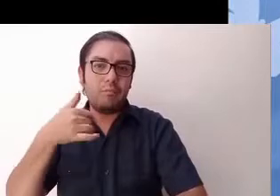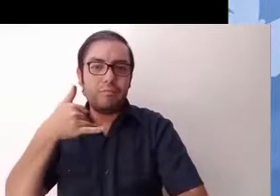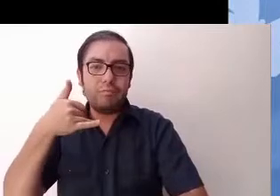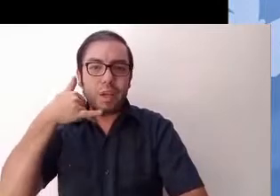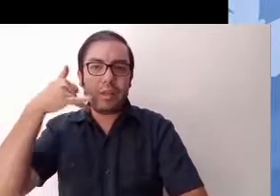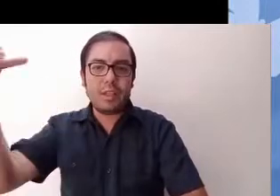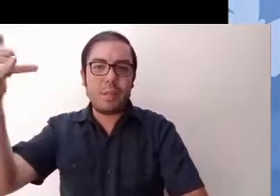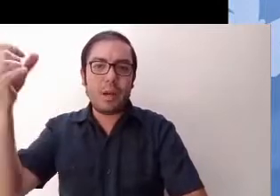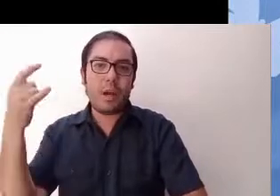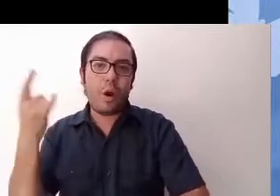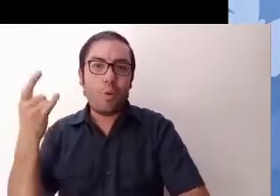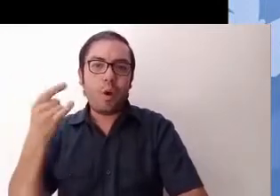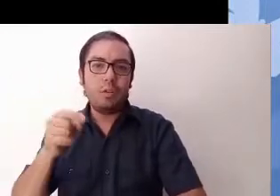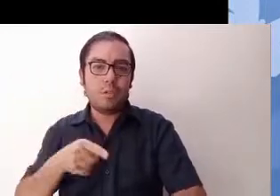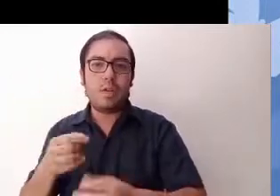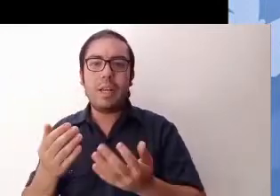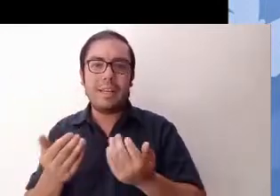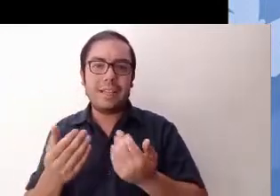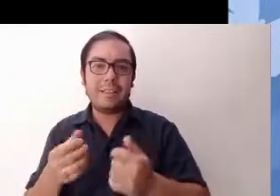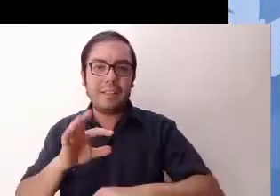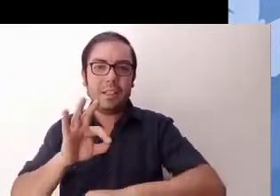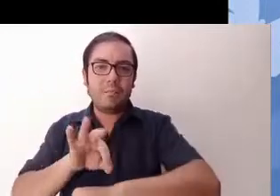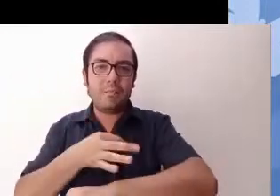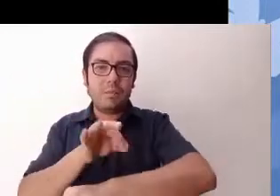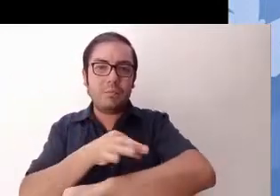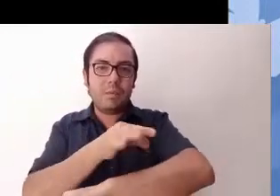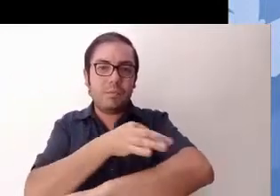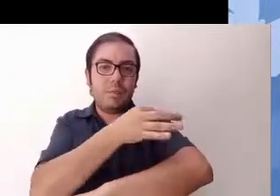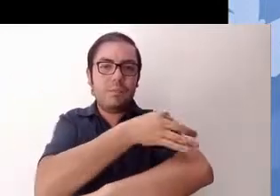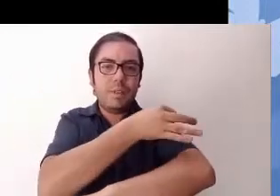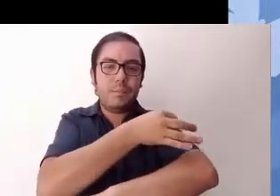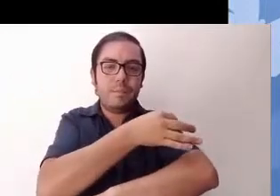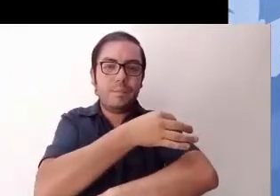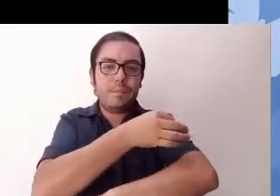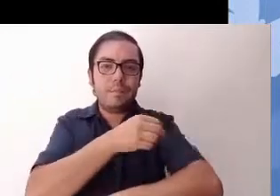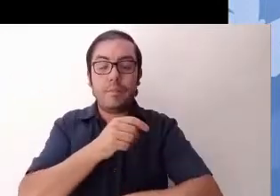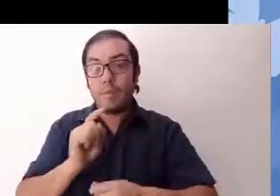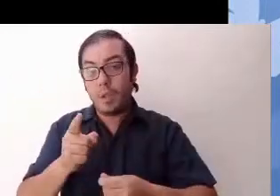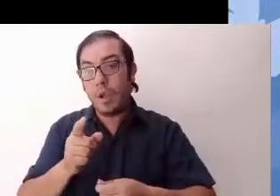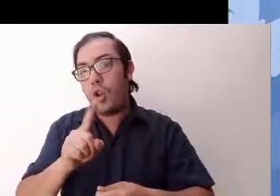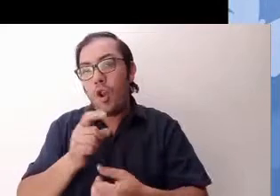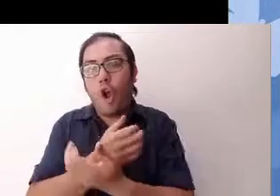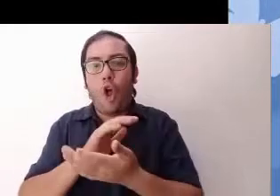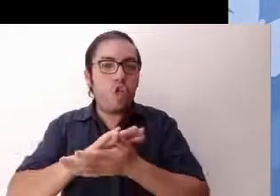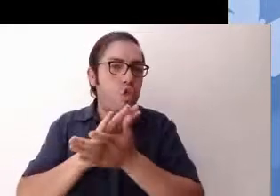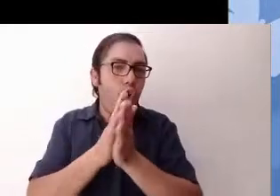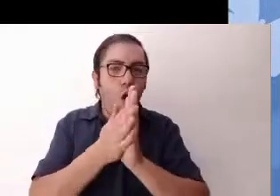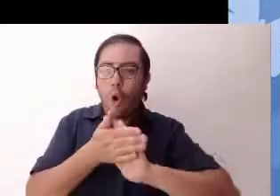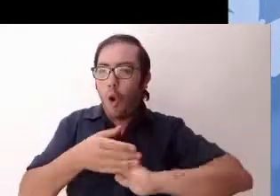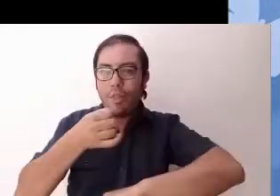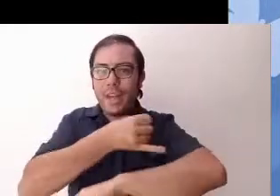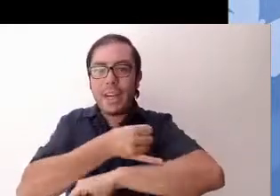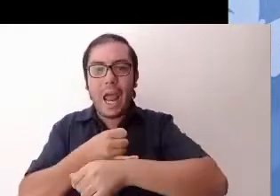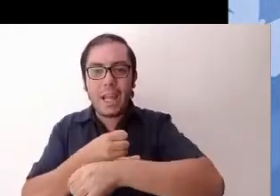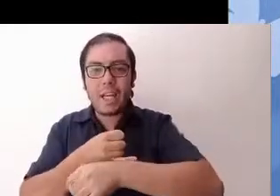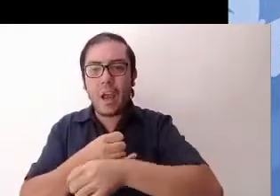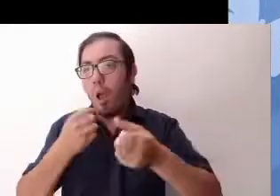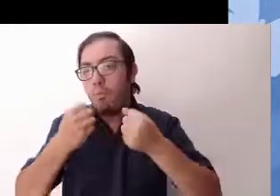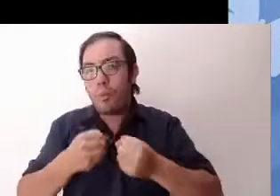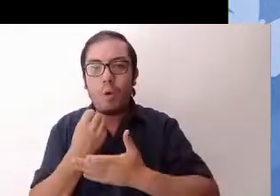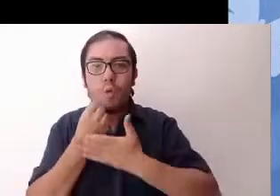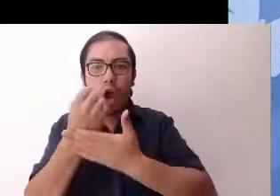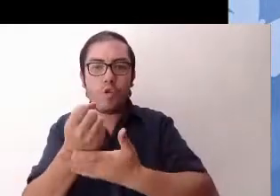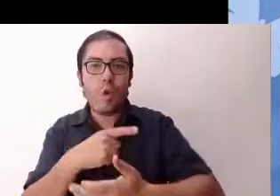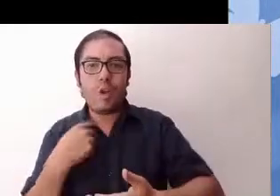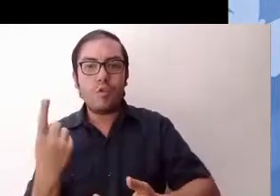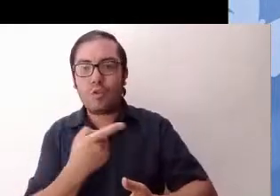poder manejar nosotros, pero es súper importante saber definirla y si necesita una ayuda más especial de un médico